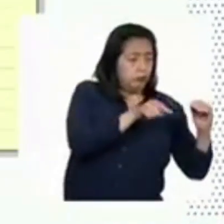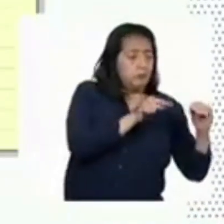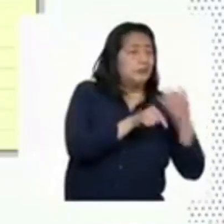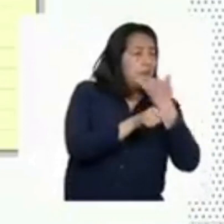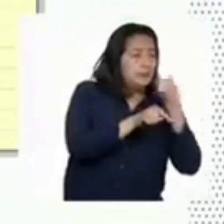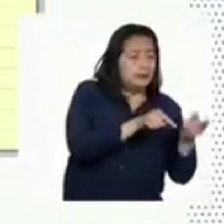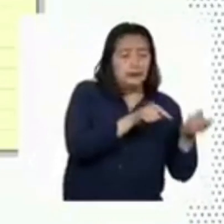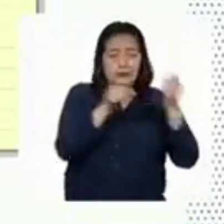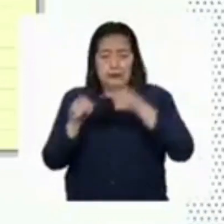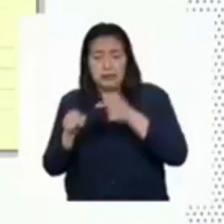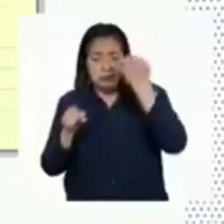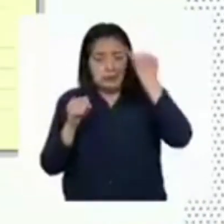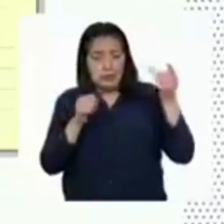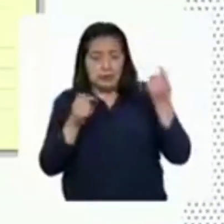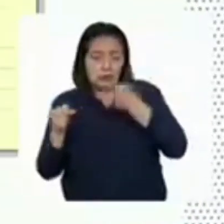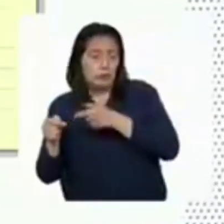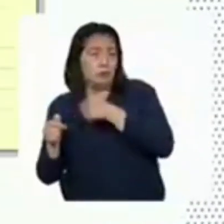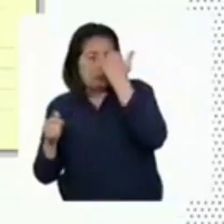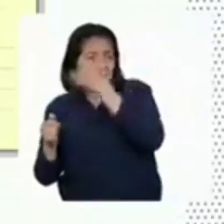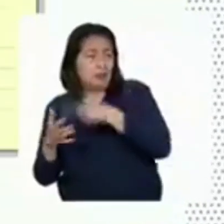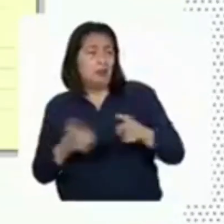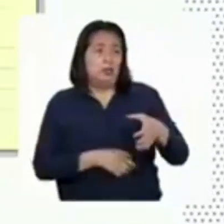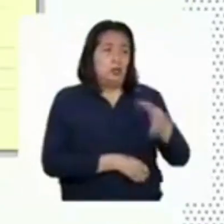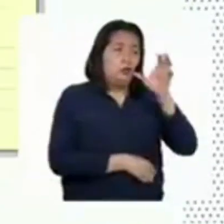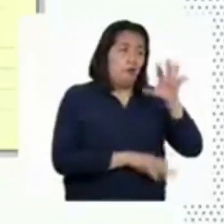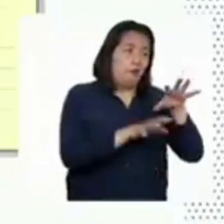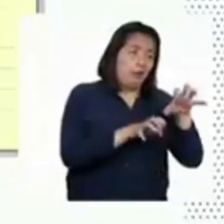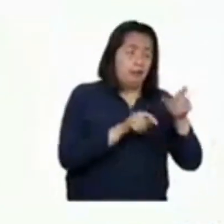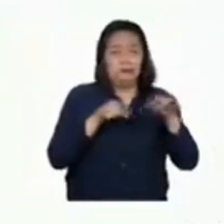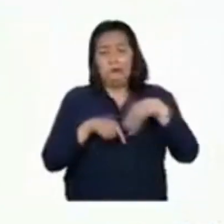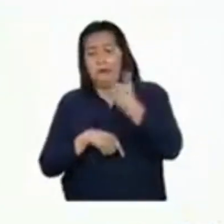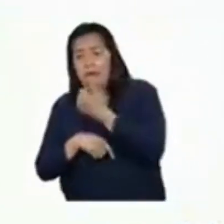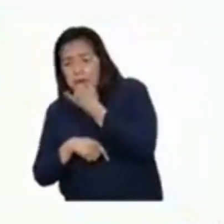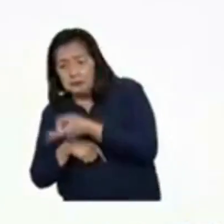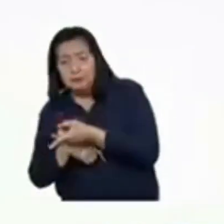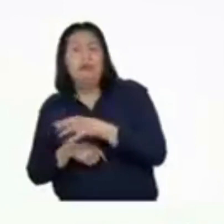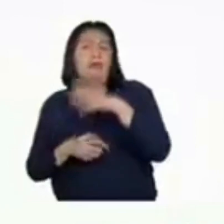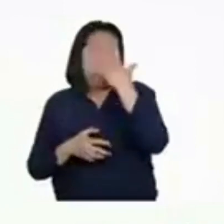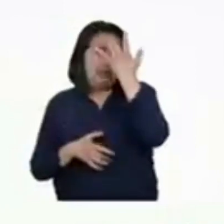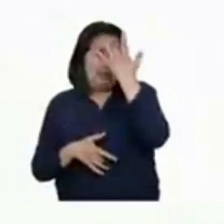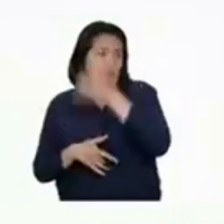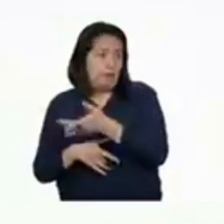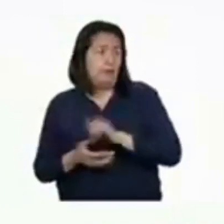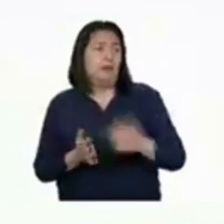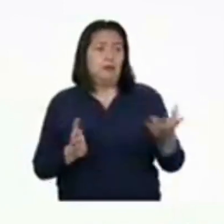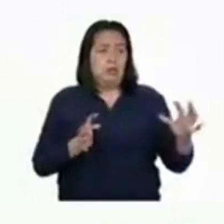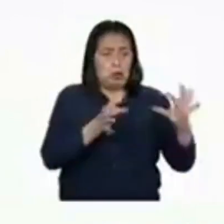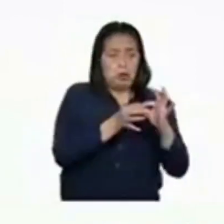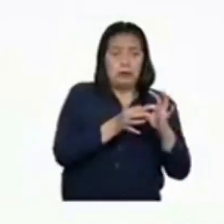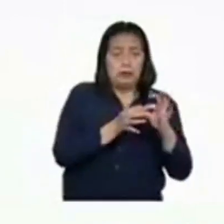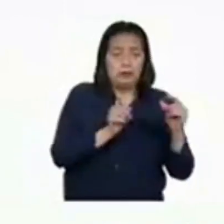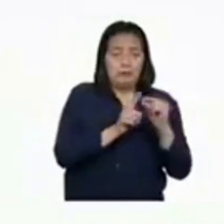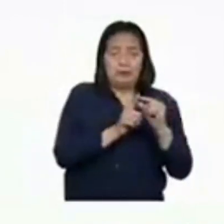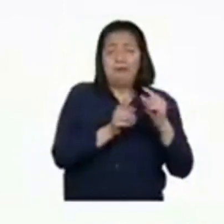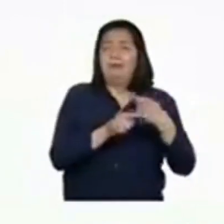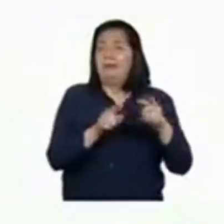consecuencia entre dos ideas. Si tomo agua helada, me enfermaré. Bueno, los conectores son de variados tipos según